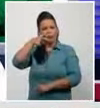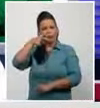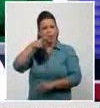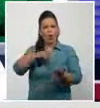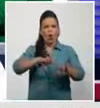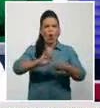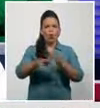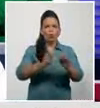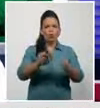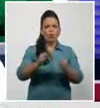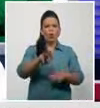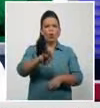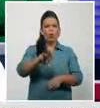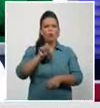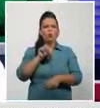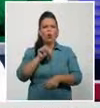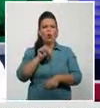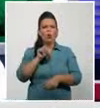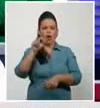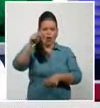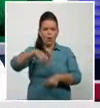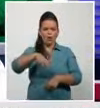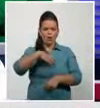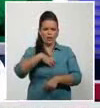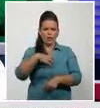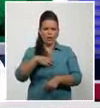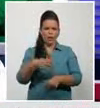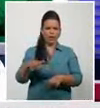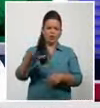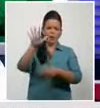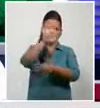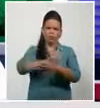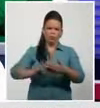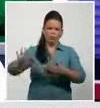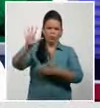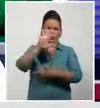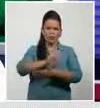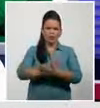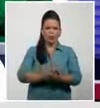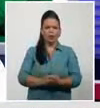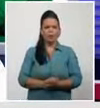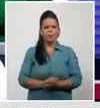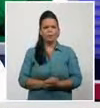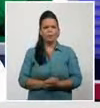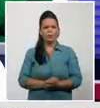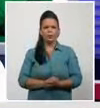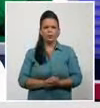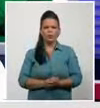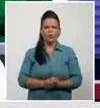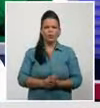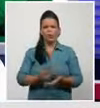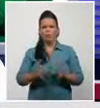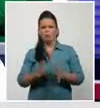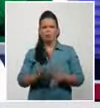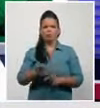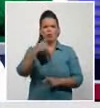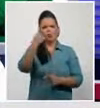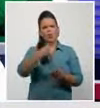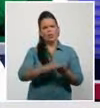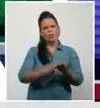que están circulando en este momento y en cuestión de una semana, de 10 días, se debe de